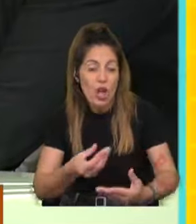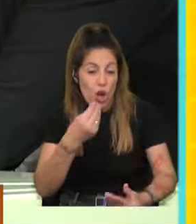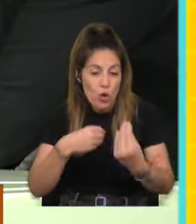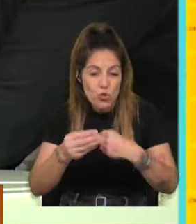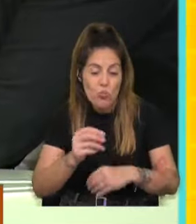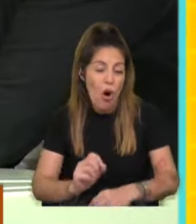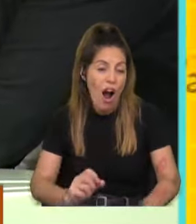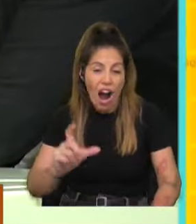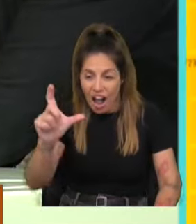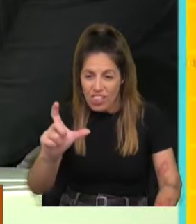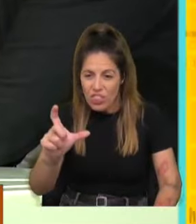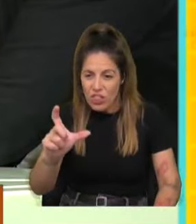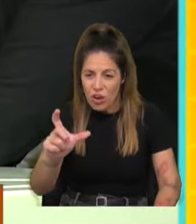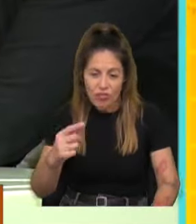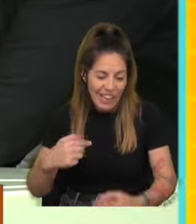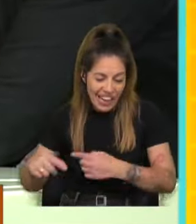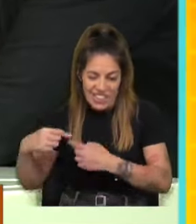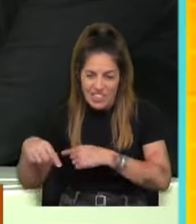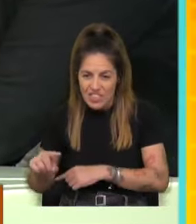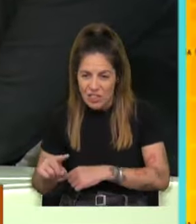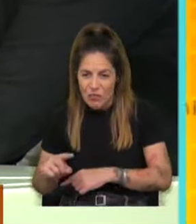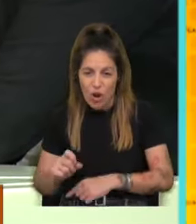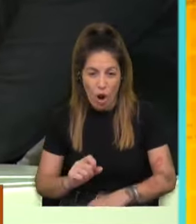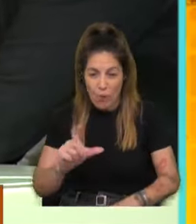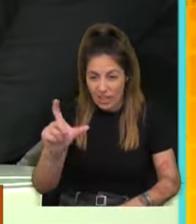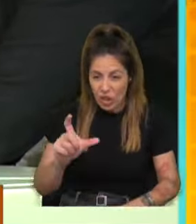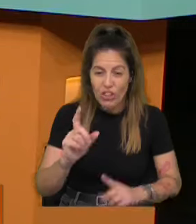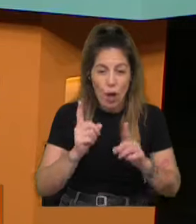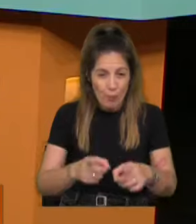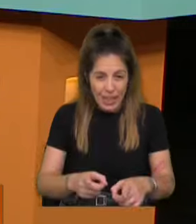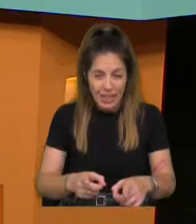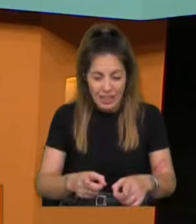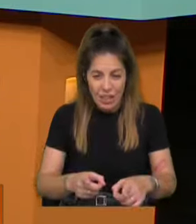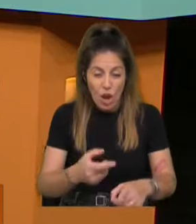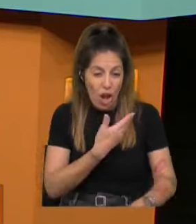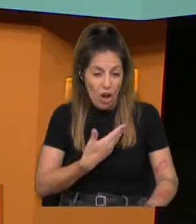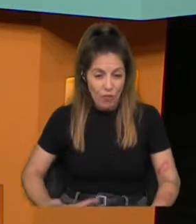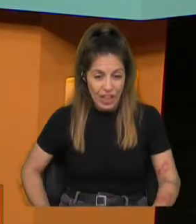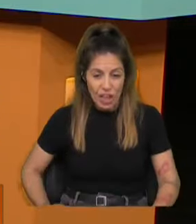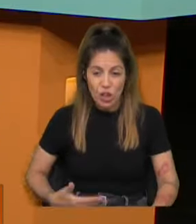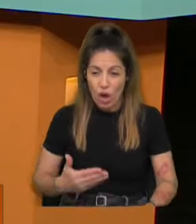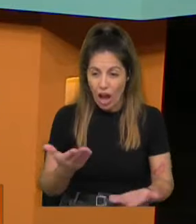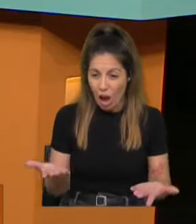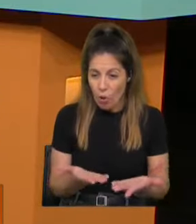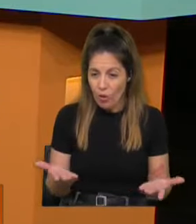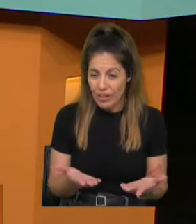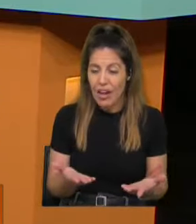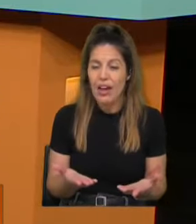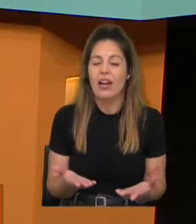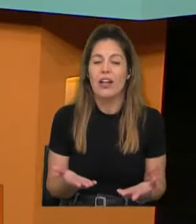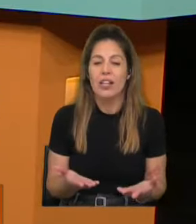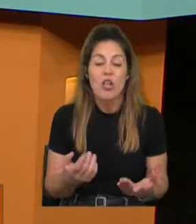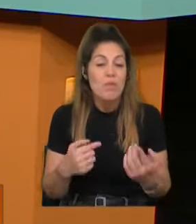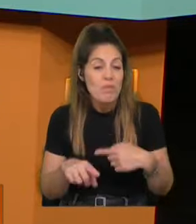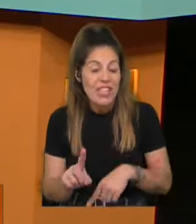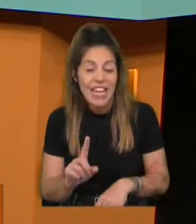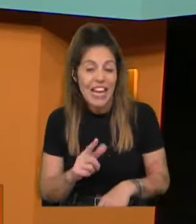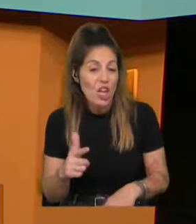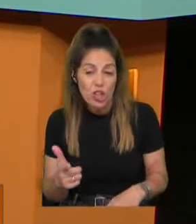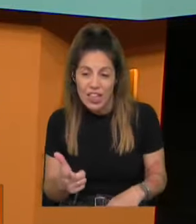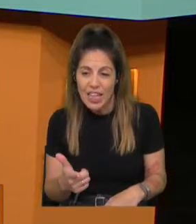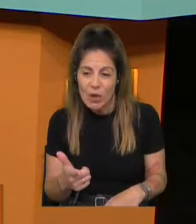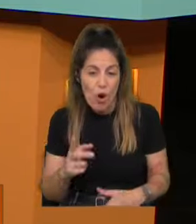altísimo completamente regresivo que se incrementó durante también el el gobier Esta última administración de gobierno mientras que no tenemos